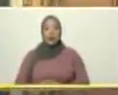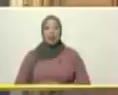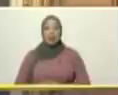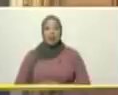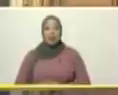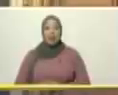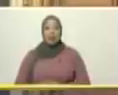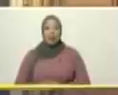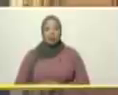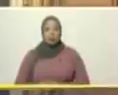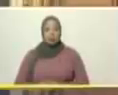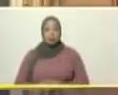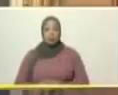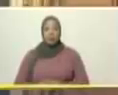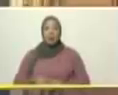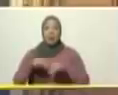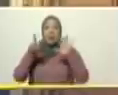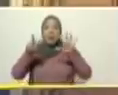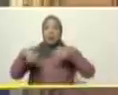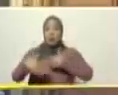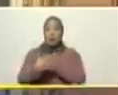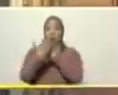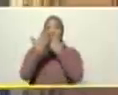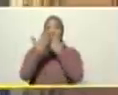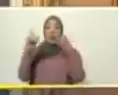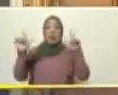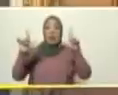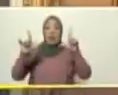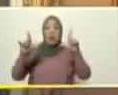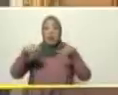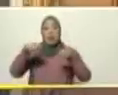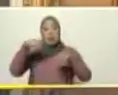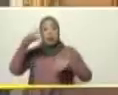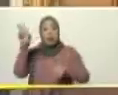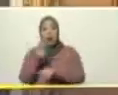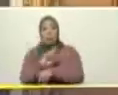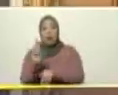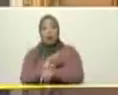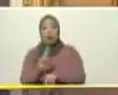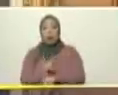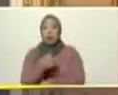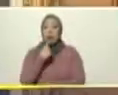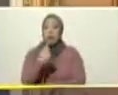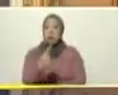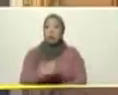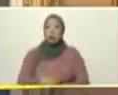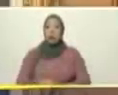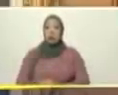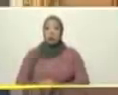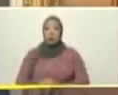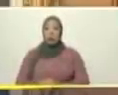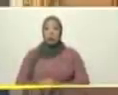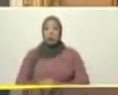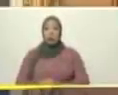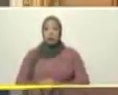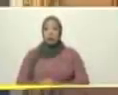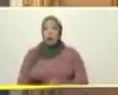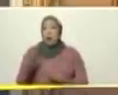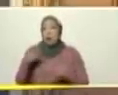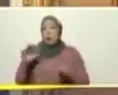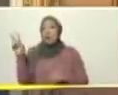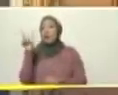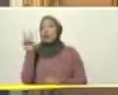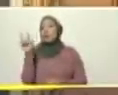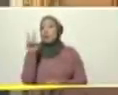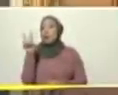Cuando Napoleón sale a las 7 de la mañana, un programa muy visto para entonces, y dice algo así como,